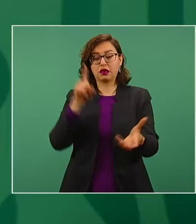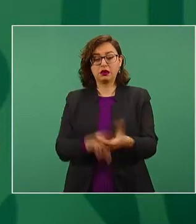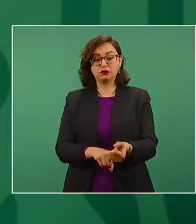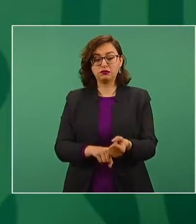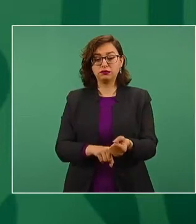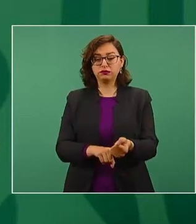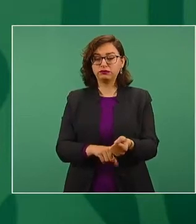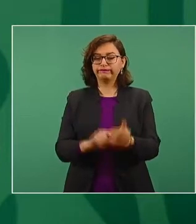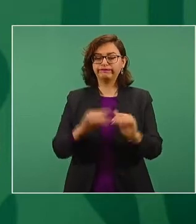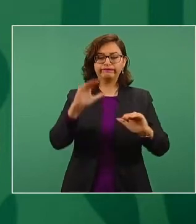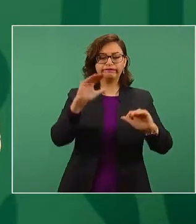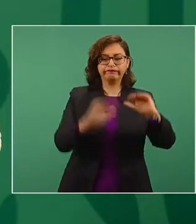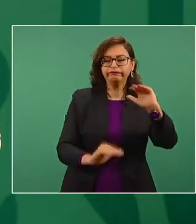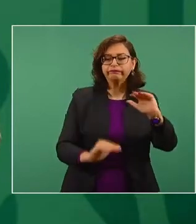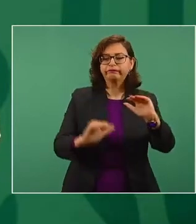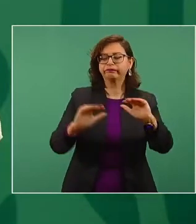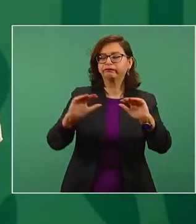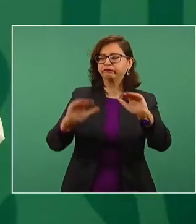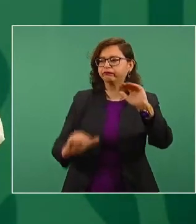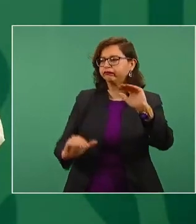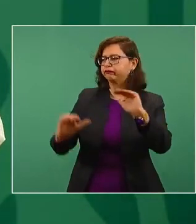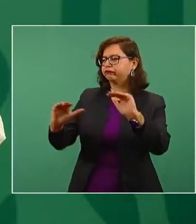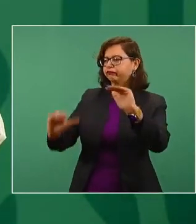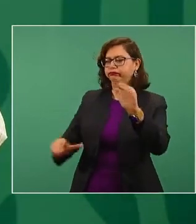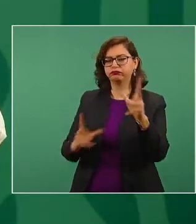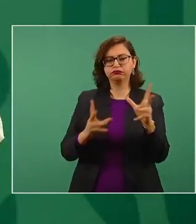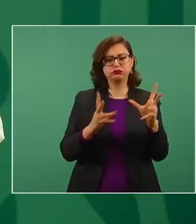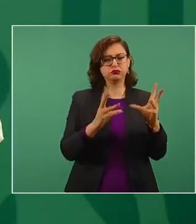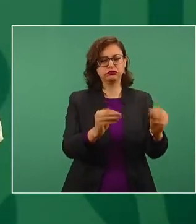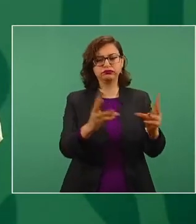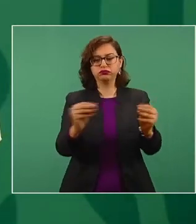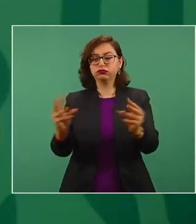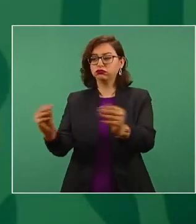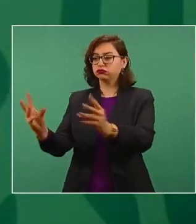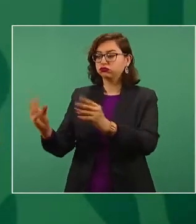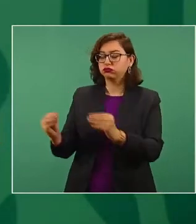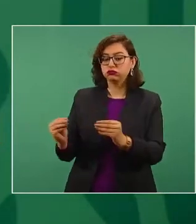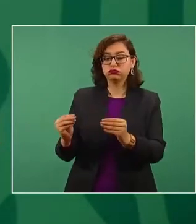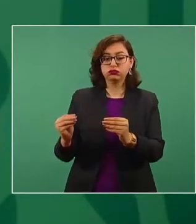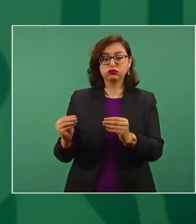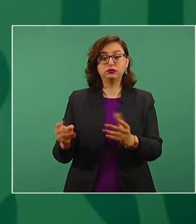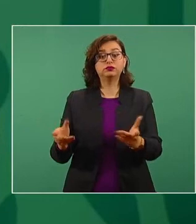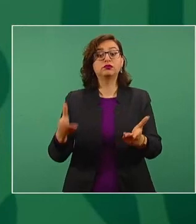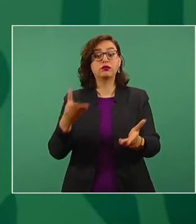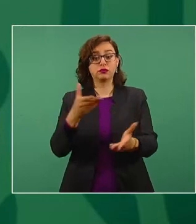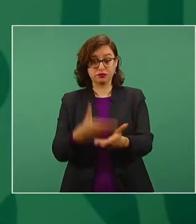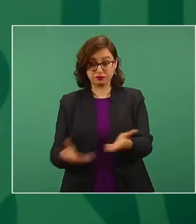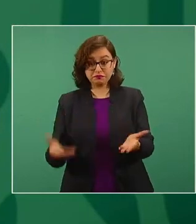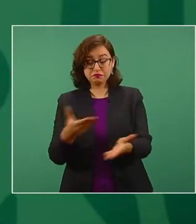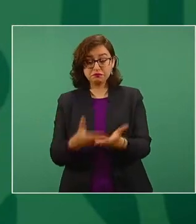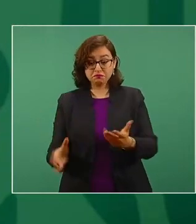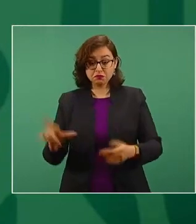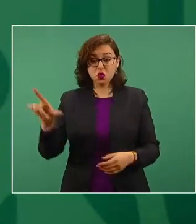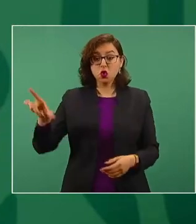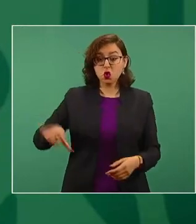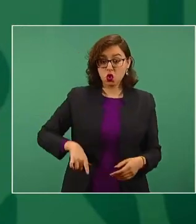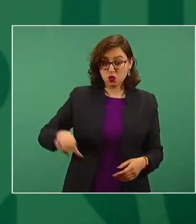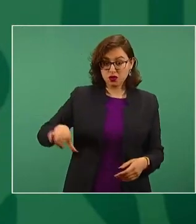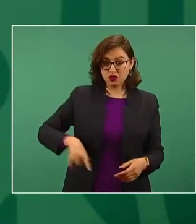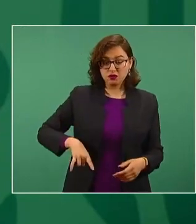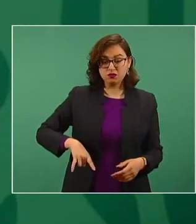país en el que hoy este gobierno es un gobierno que se